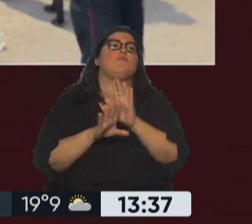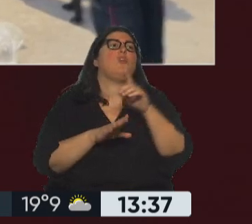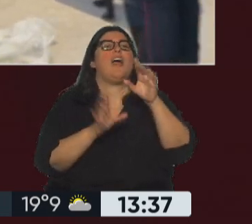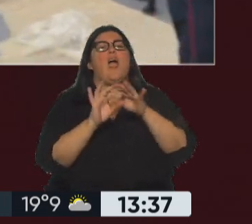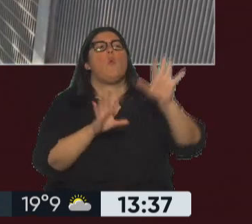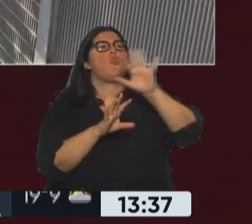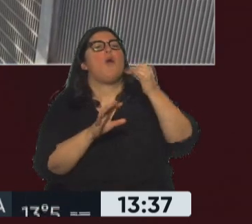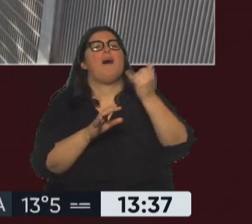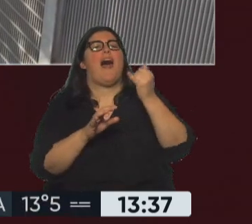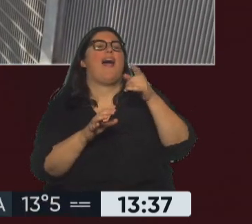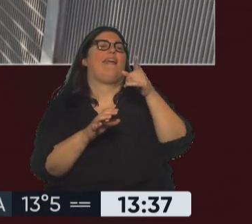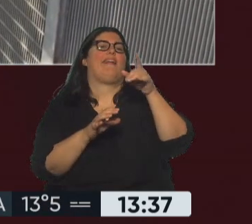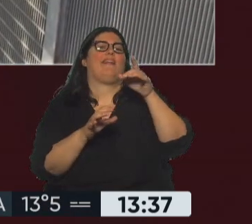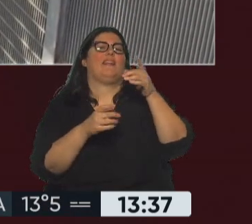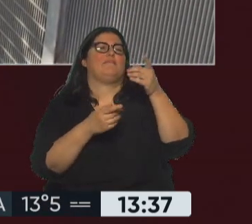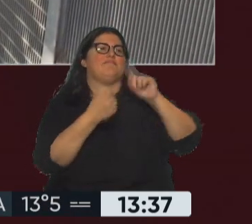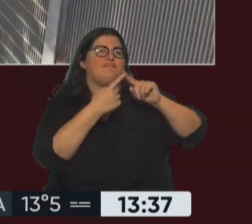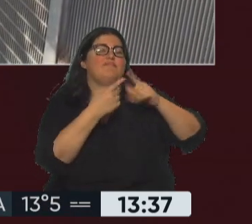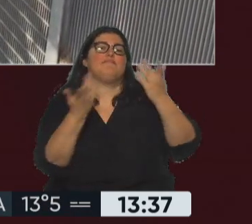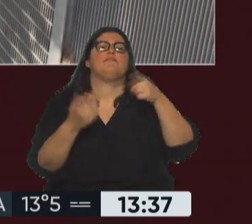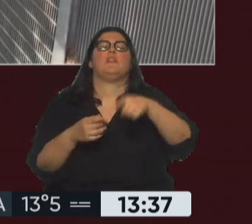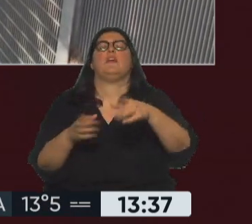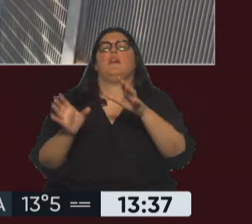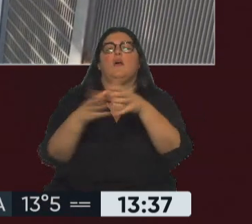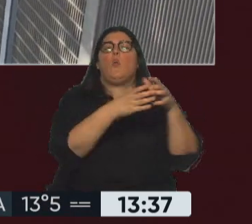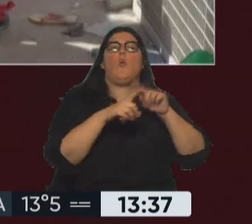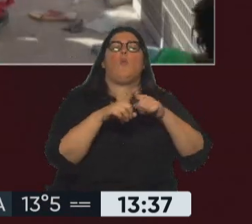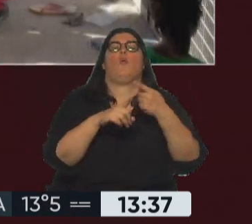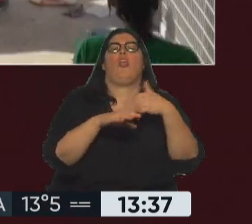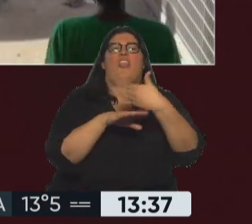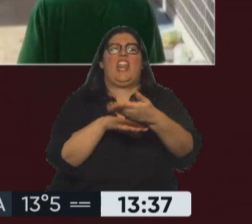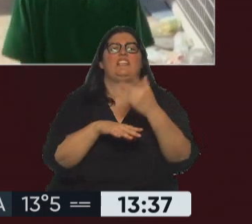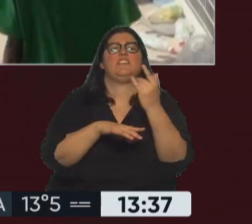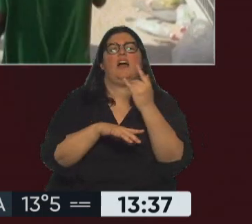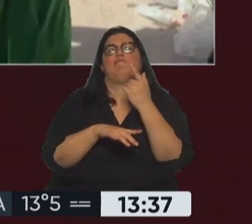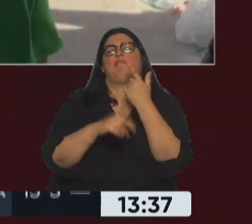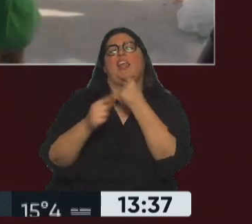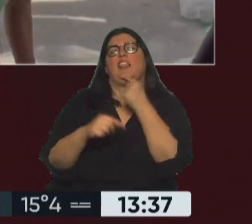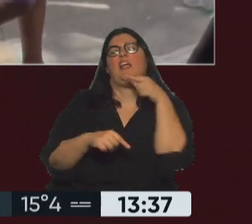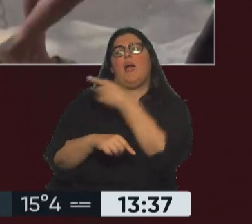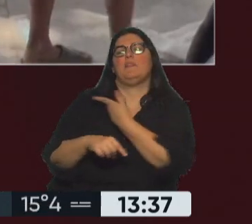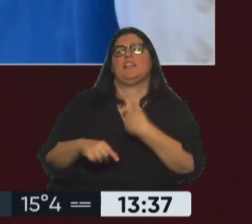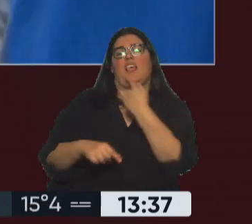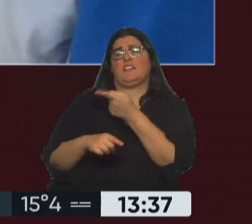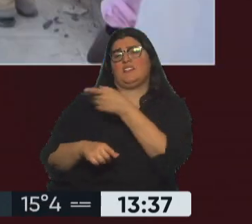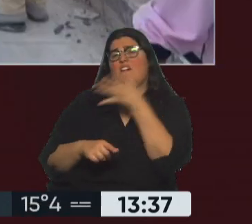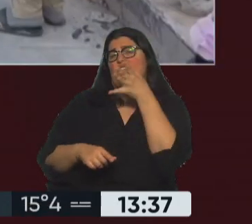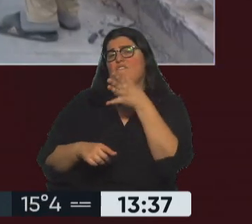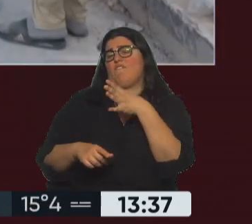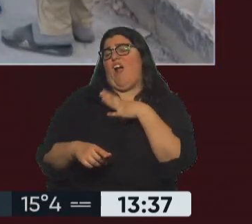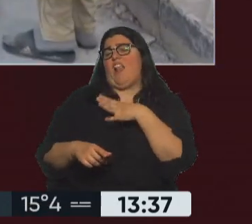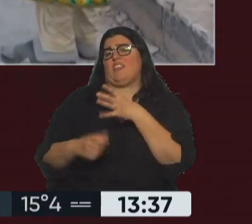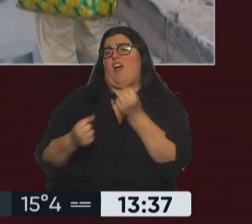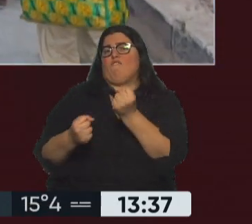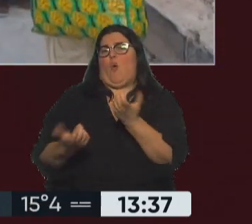extrema derecha, denunciando que no es lo suficientemente dura. ¿Qué nos anuncia esto? Bueno, nos anuncia también como un